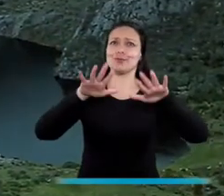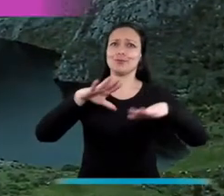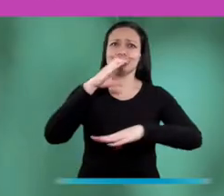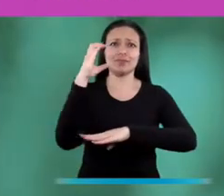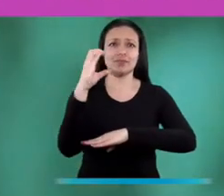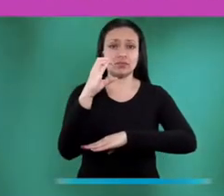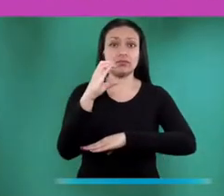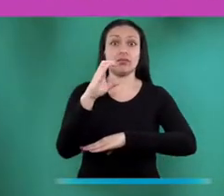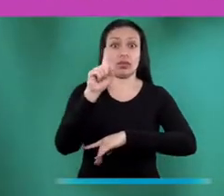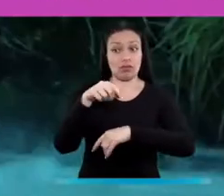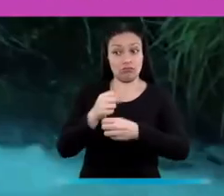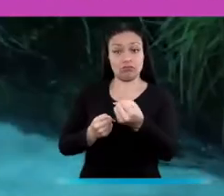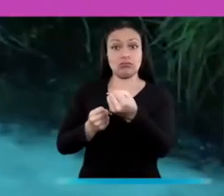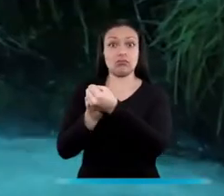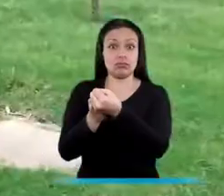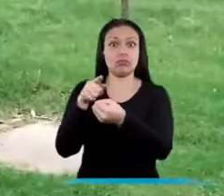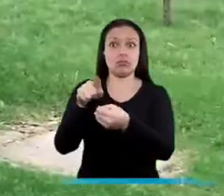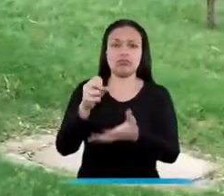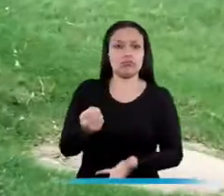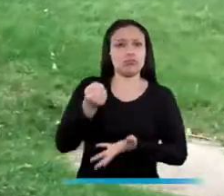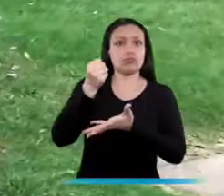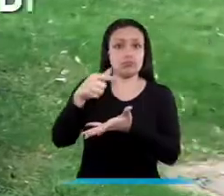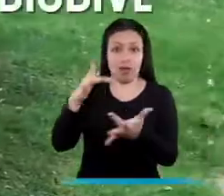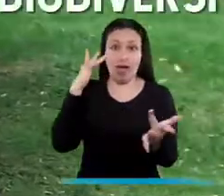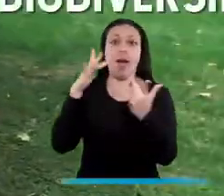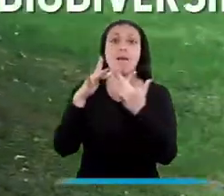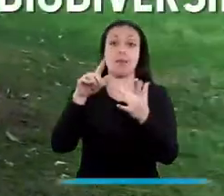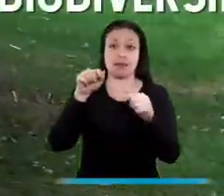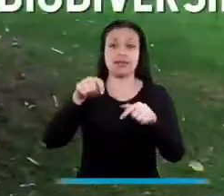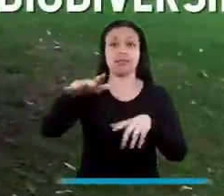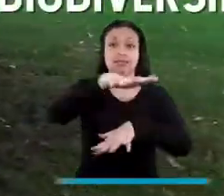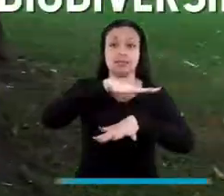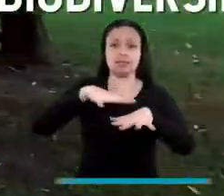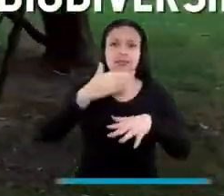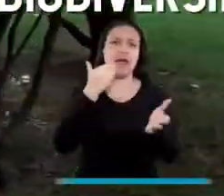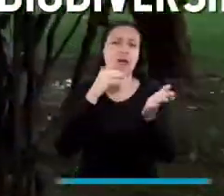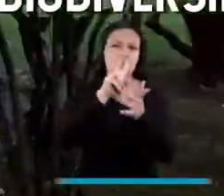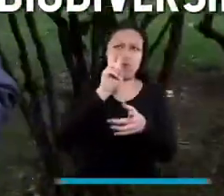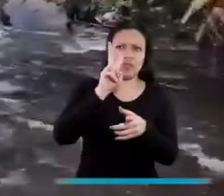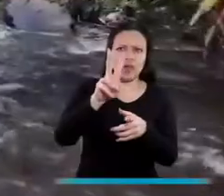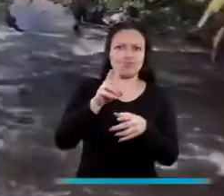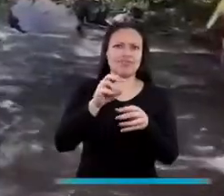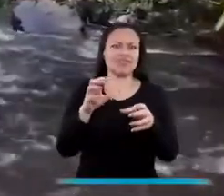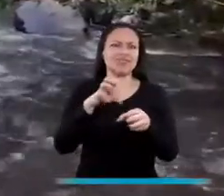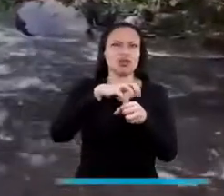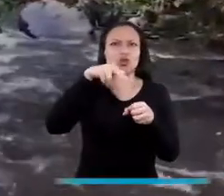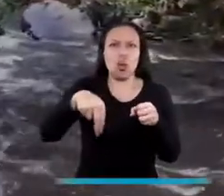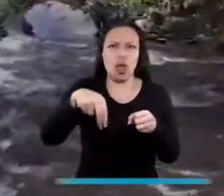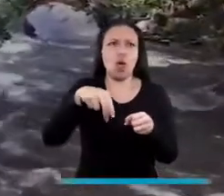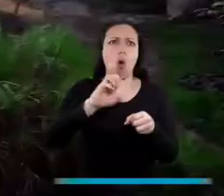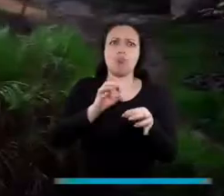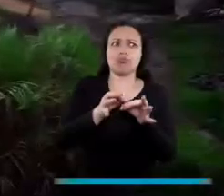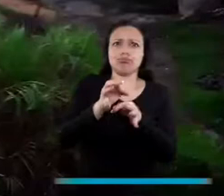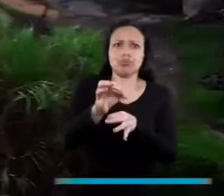el desarrollo sostenible de los recursos naturales. La PROCU vela por la protección del medio ambiente y la biodiversidad. Si ven que en sus